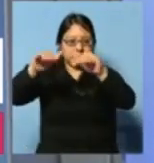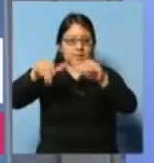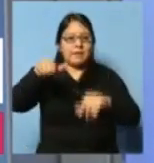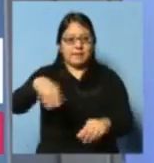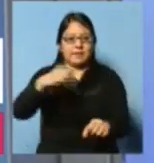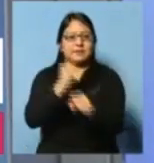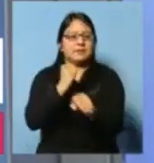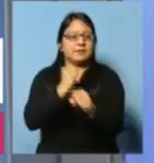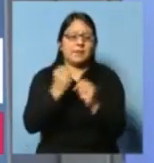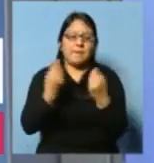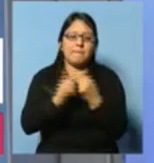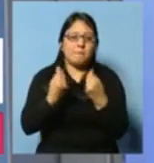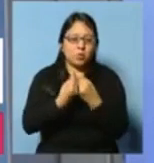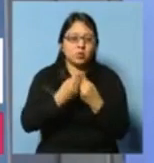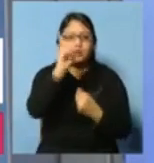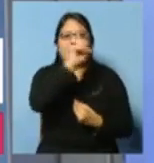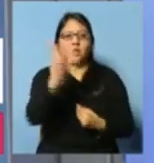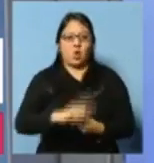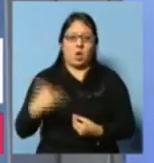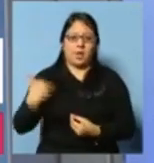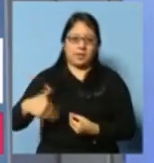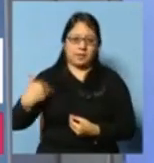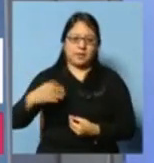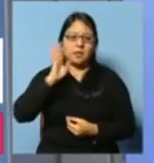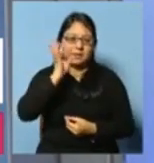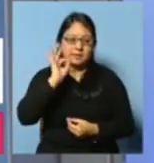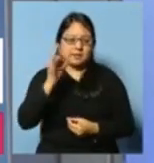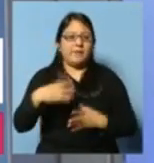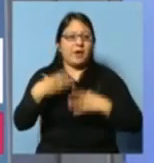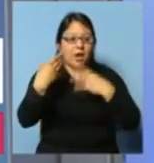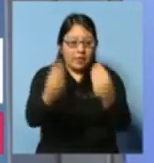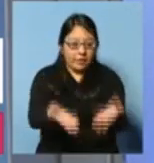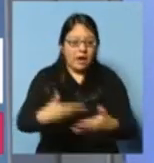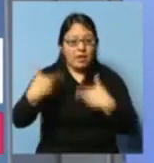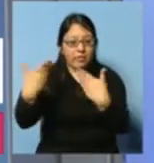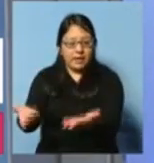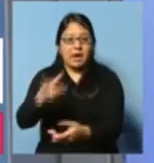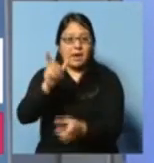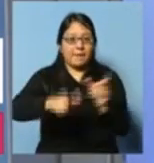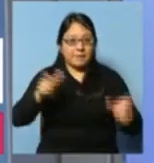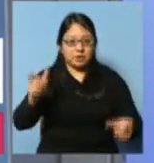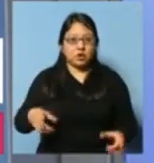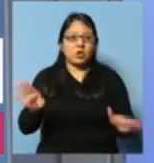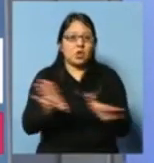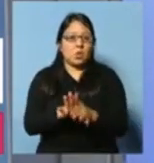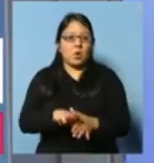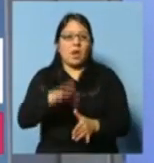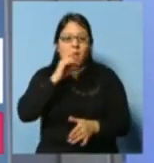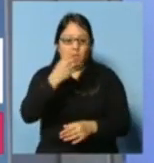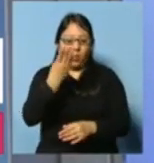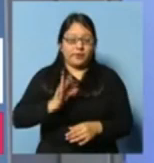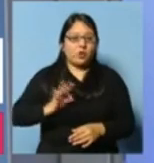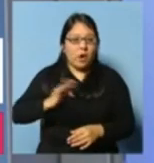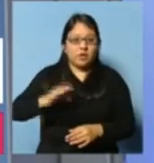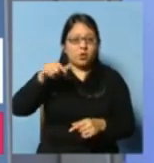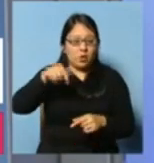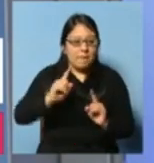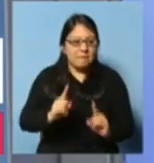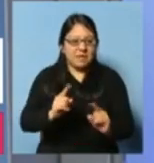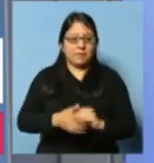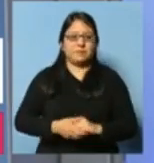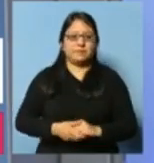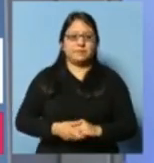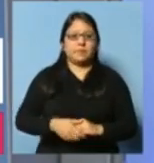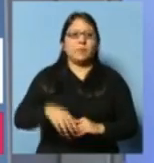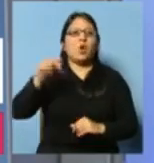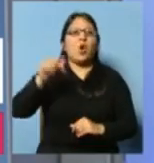mucho para que la argentina tenga ese salto cualitativo en materia de telecomunicaciones como lo viene sosteniendo en estos cuatro años hoy a partir de que